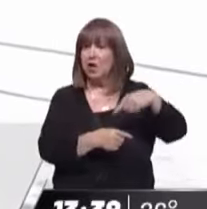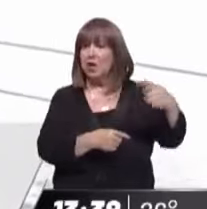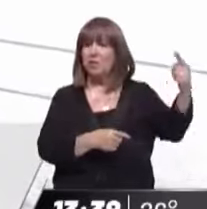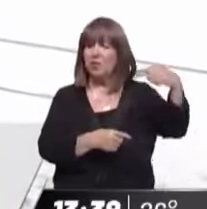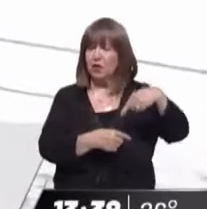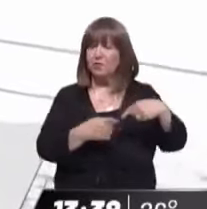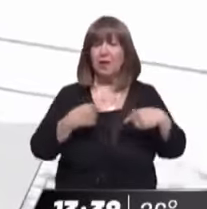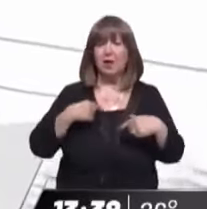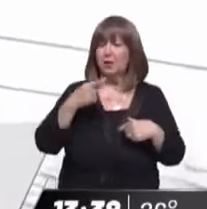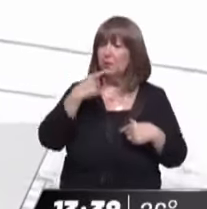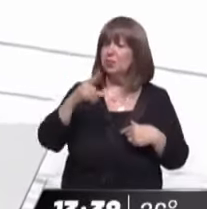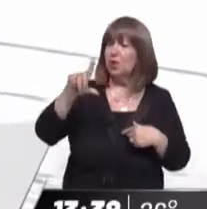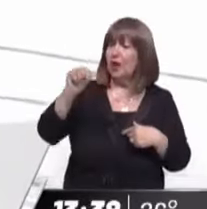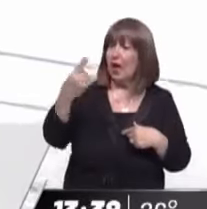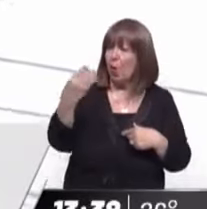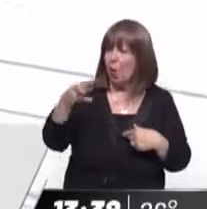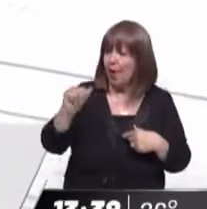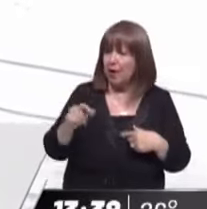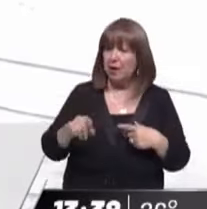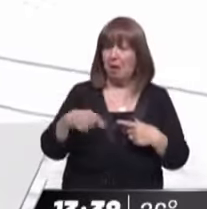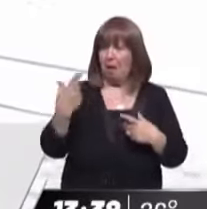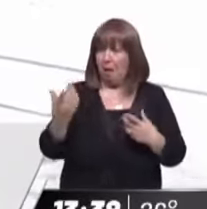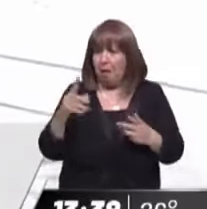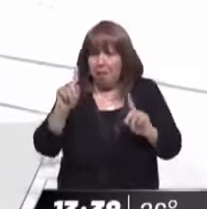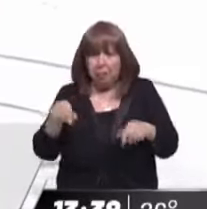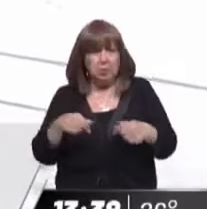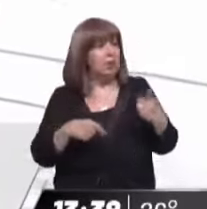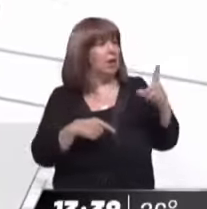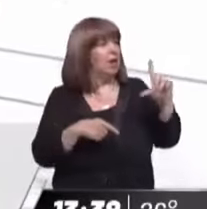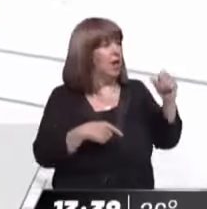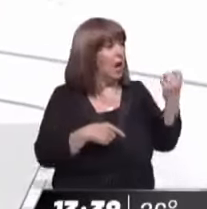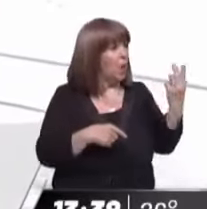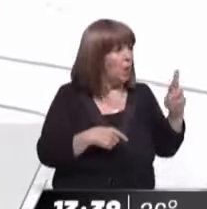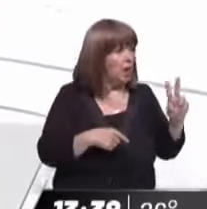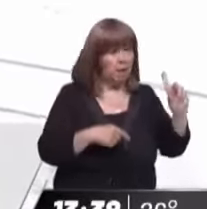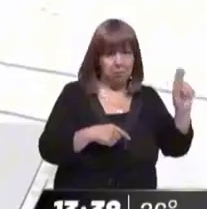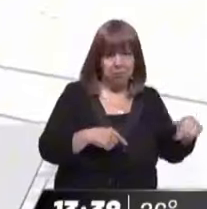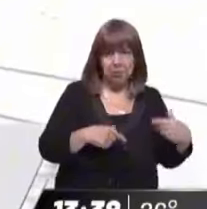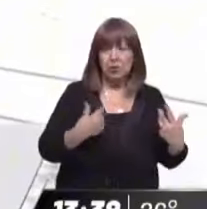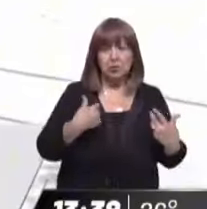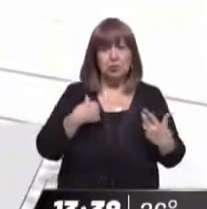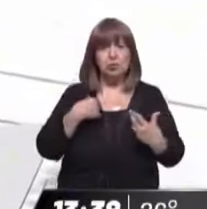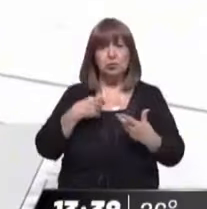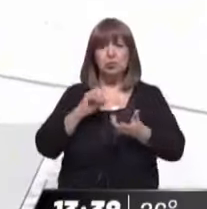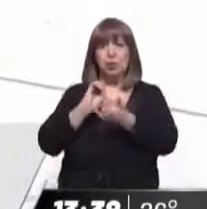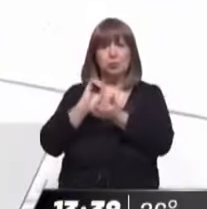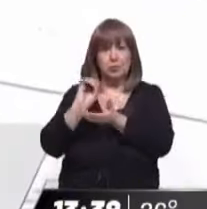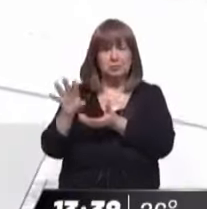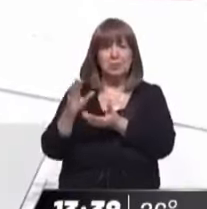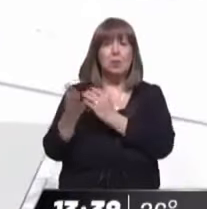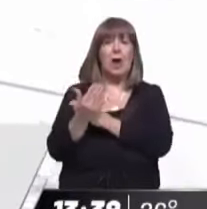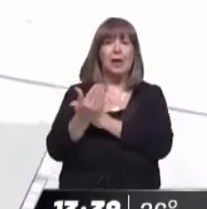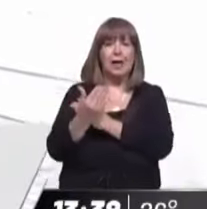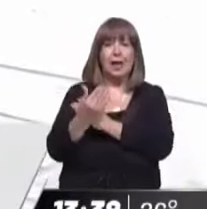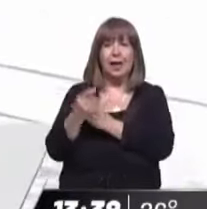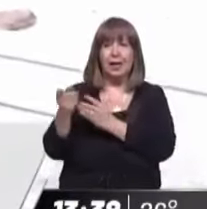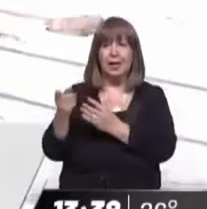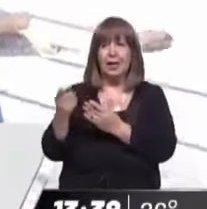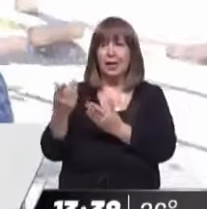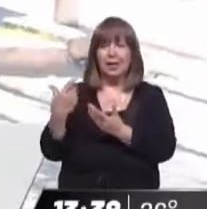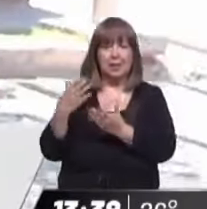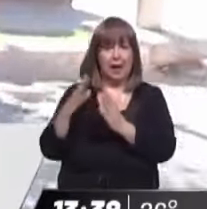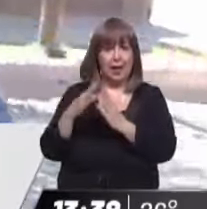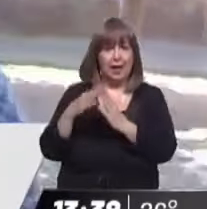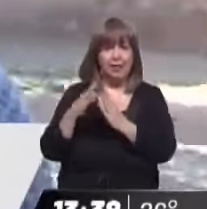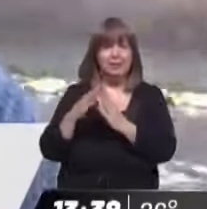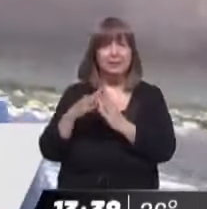si la había visto a ella, Laura. Y dicen que no. Entonces dice, yo le voy a avisar a mi sobrina, que es la que le alquila ahí. Y